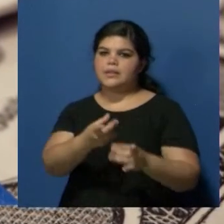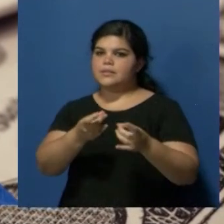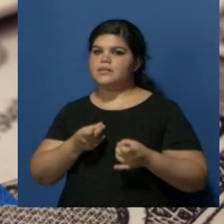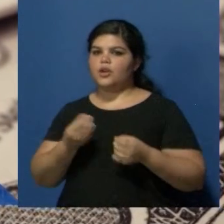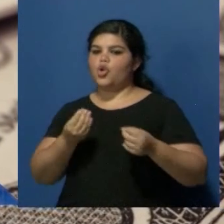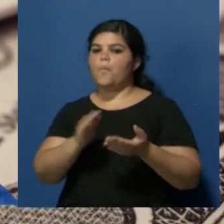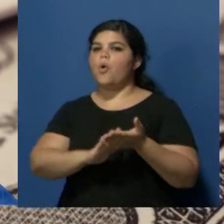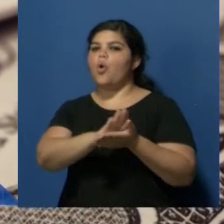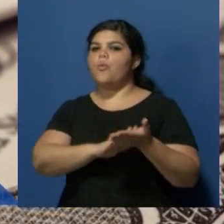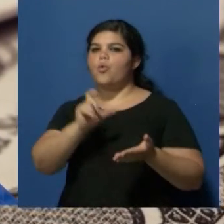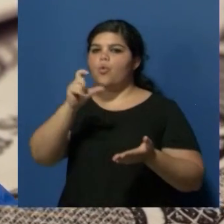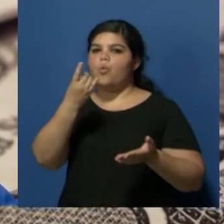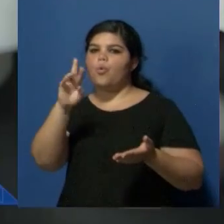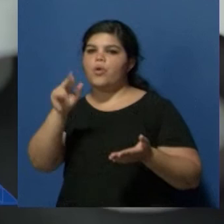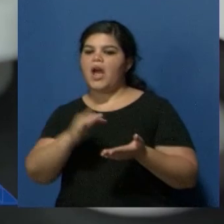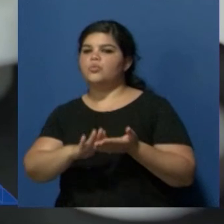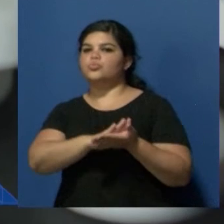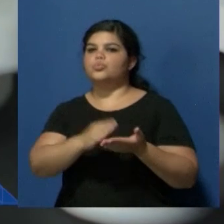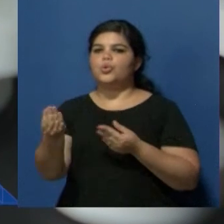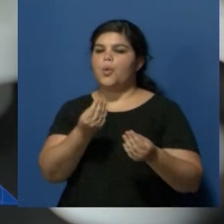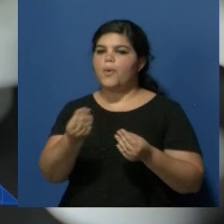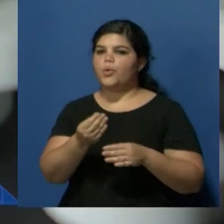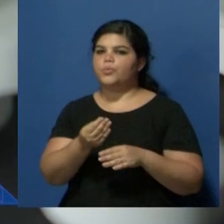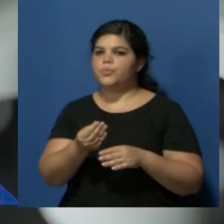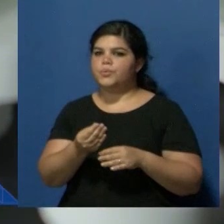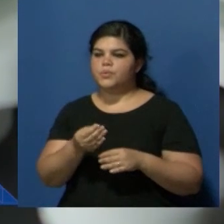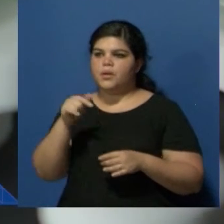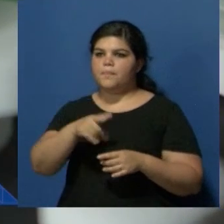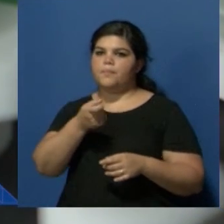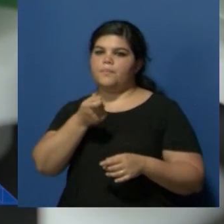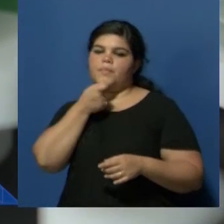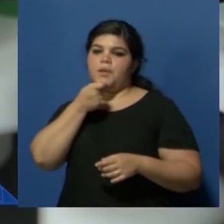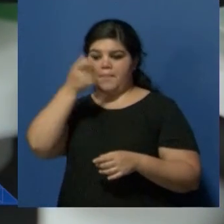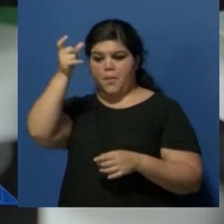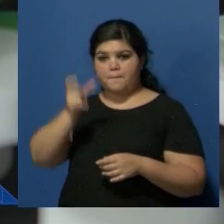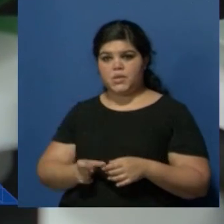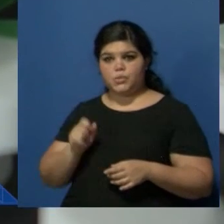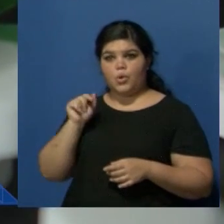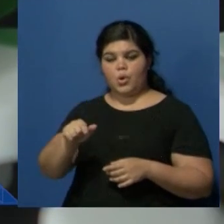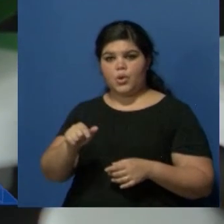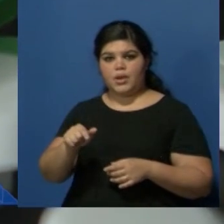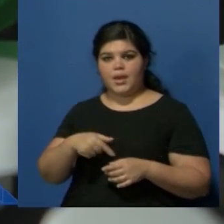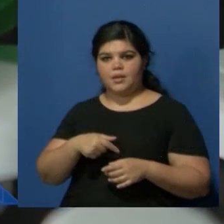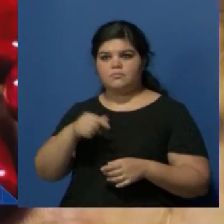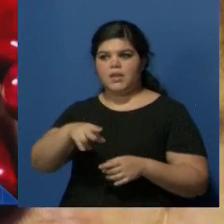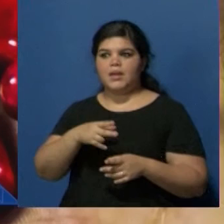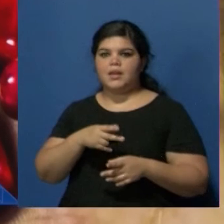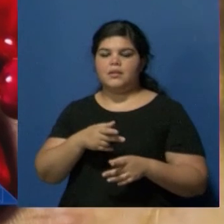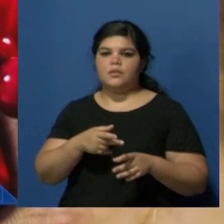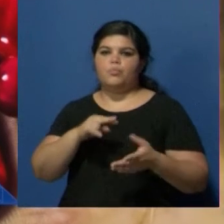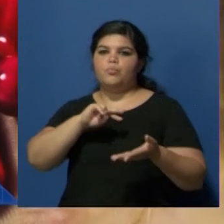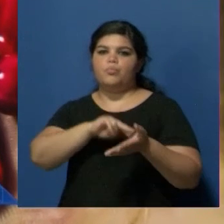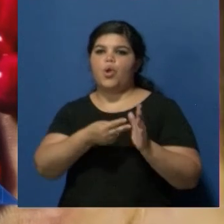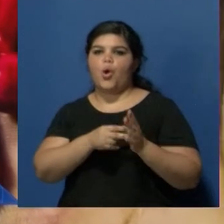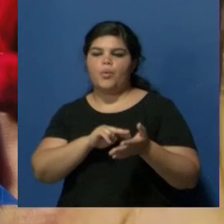cura. Claro. ¿Por qué? Y porque si alguien mantiene cierto consumo que lo saca de los problemas que